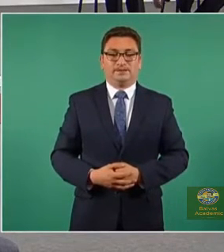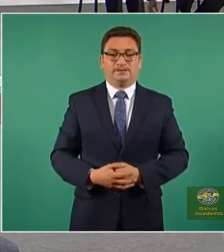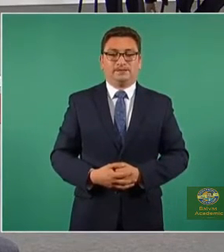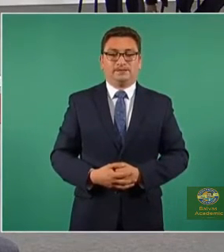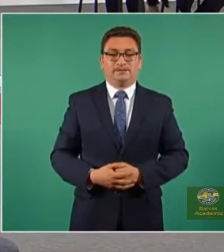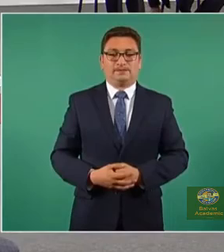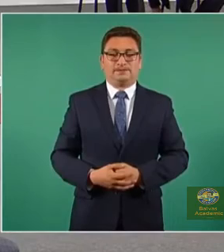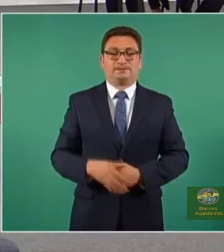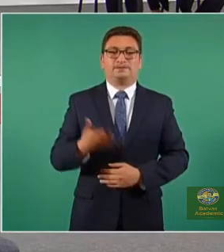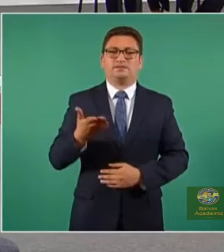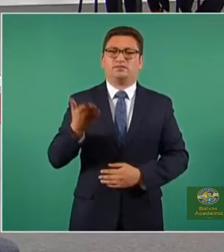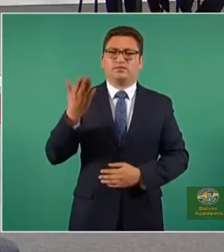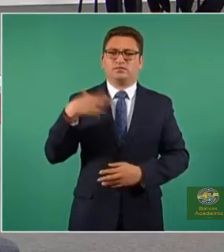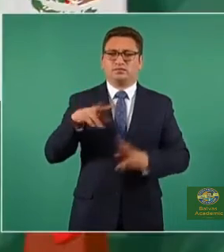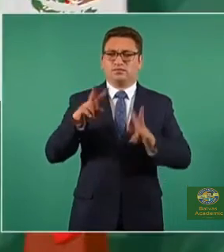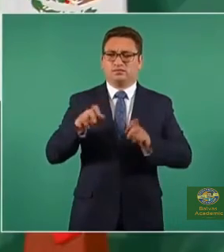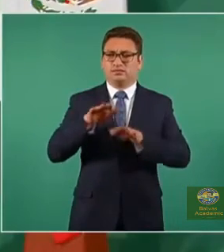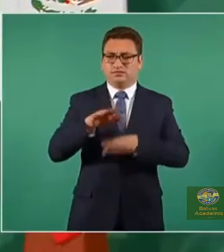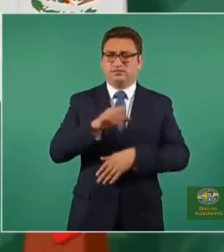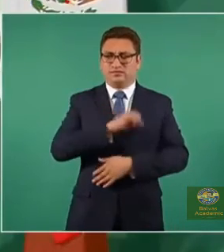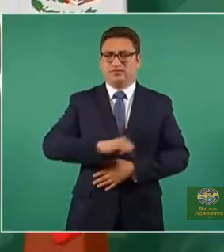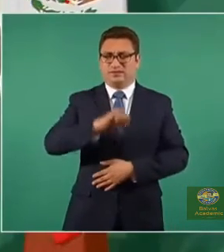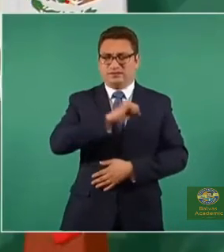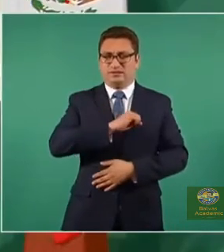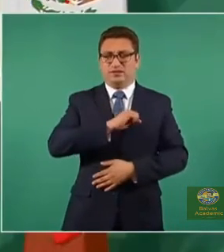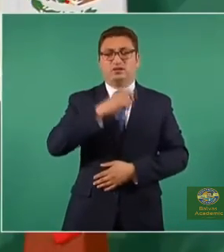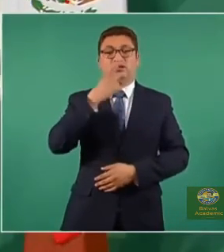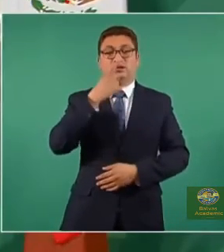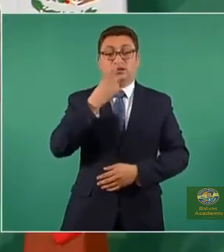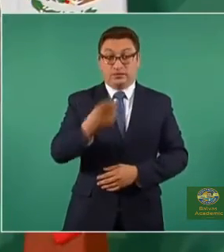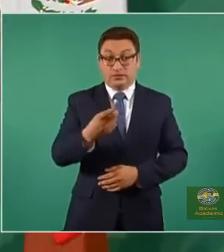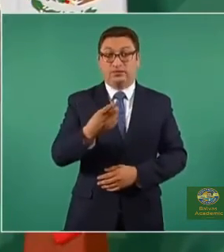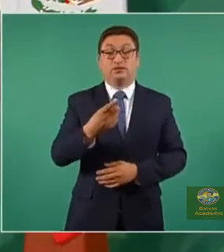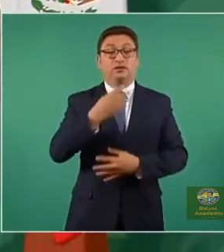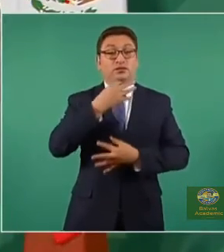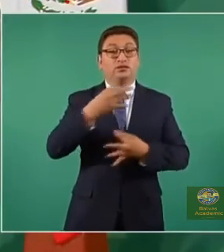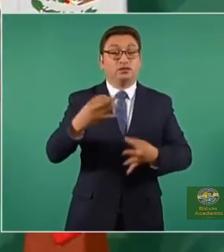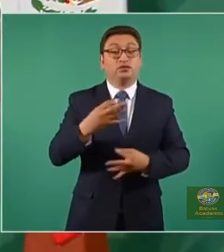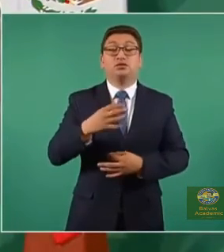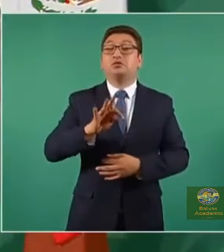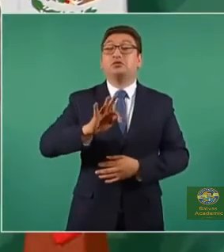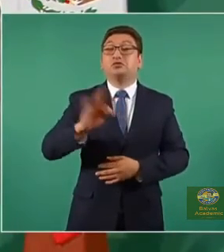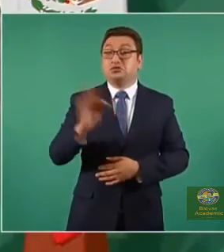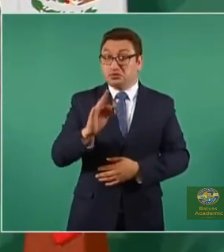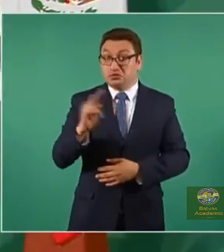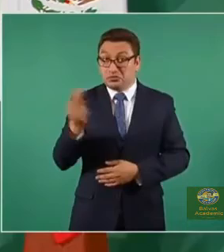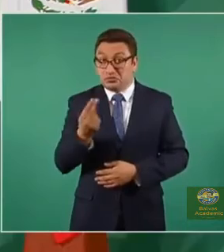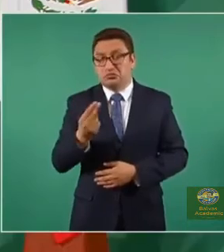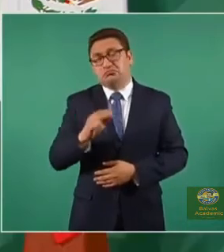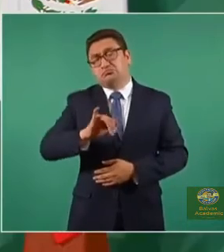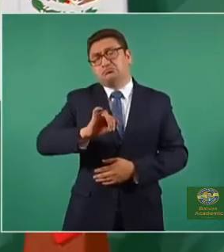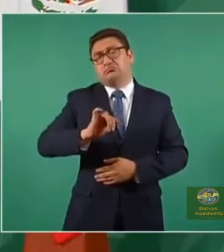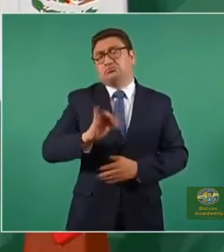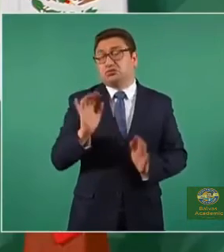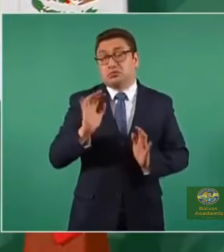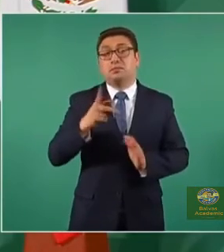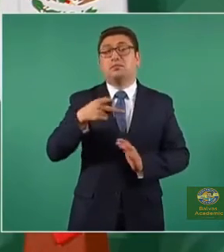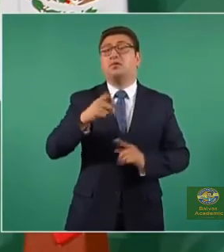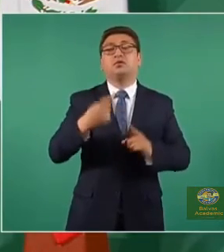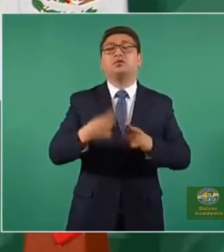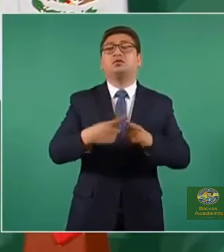en salud, pero si hace falta, pues se toman las muestras. Pero eso lo va a